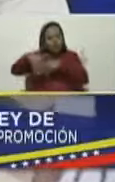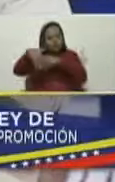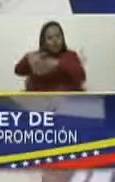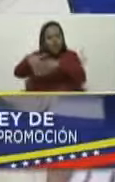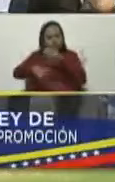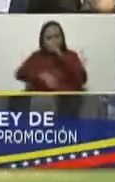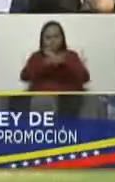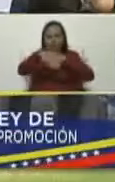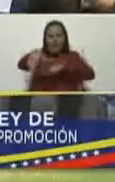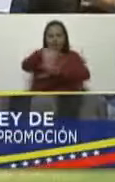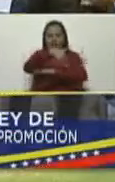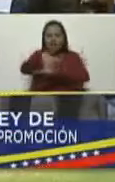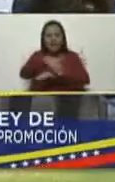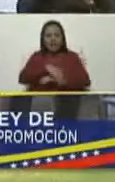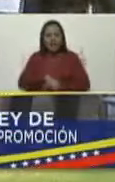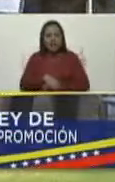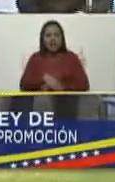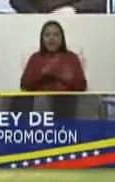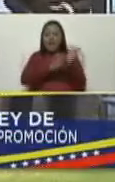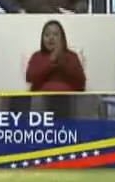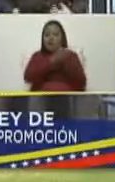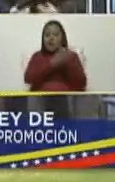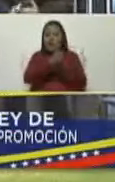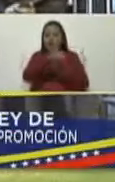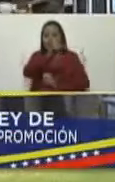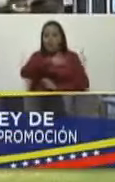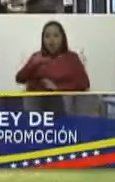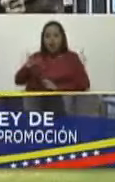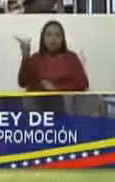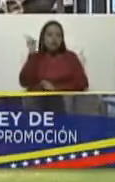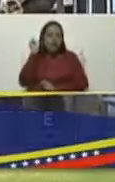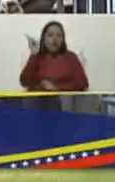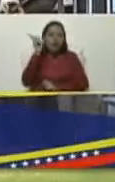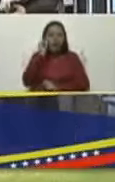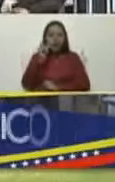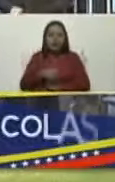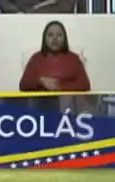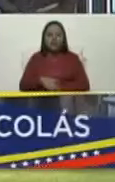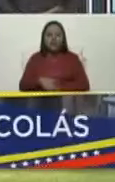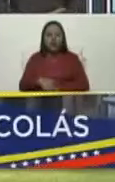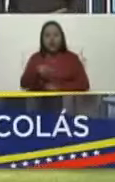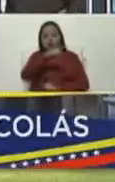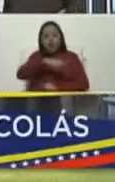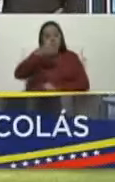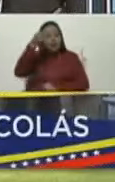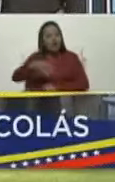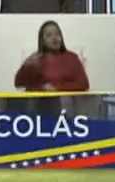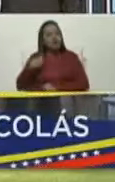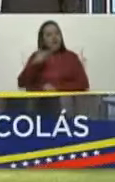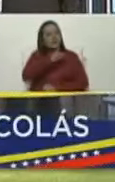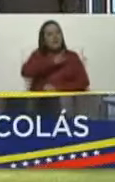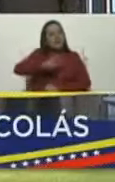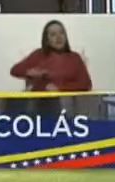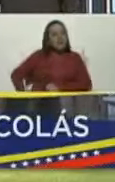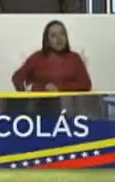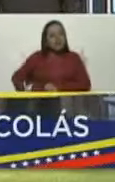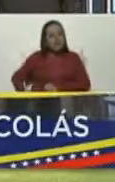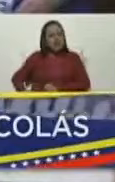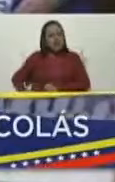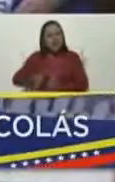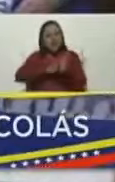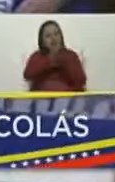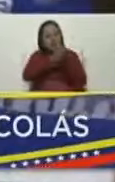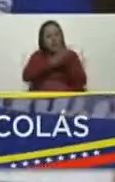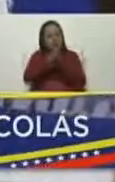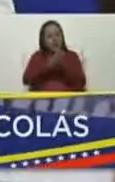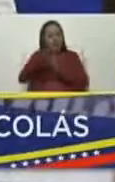a las calles. Emprendedores y emprendedoras, cuenten que soy el presidente de los